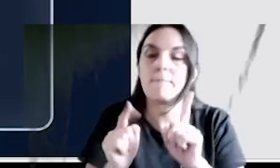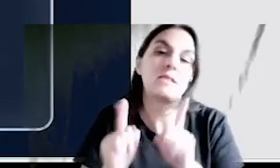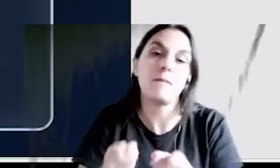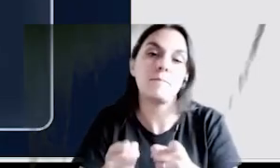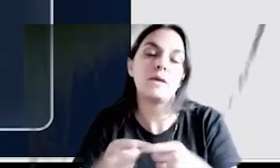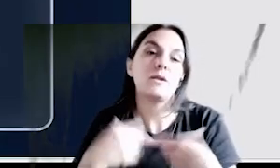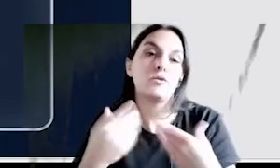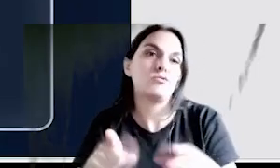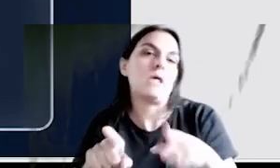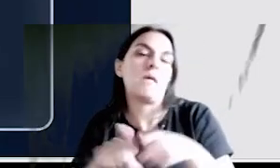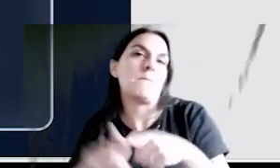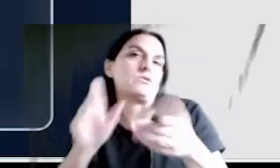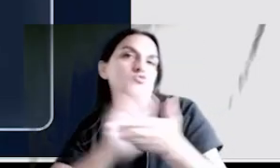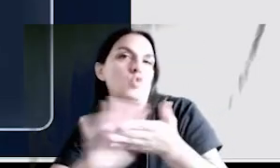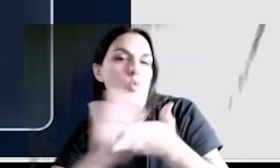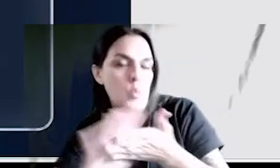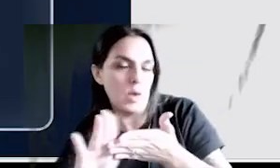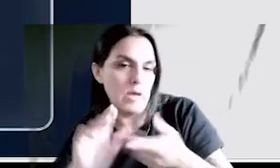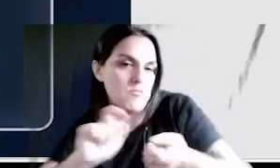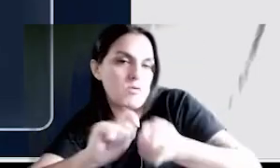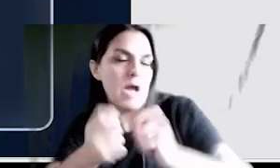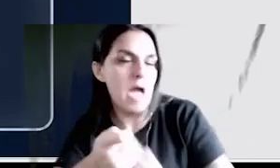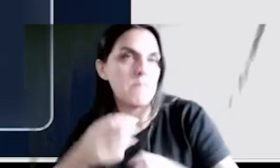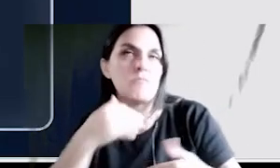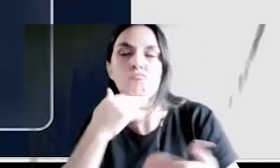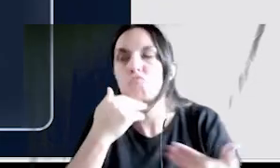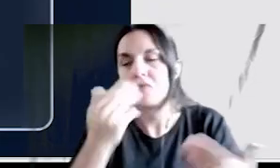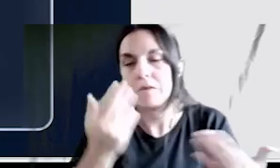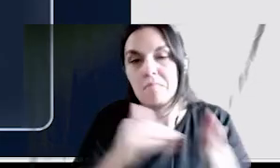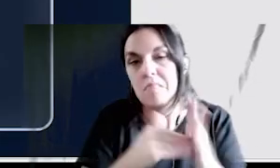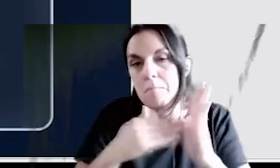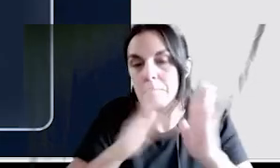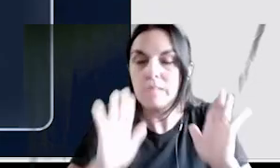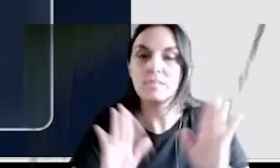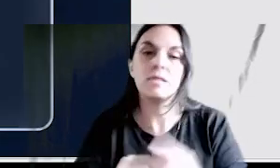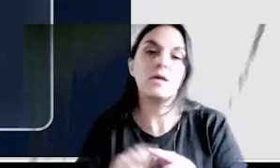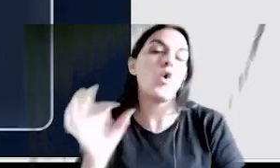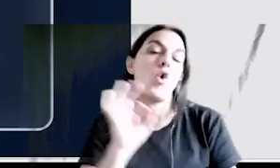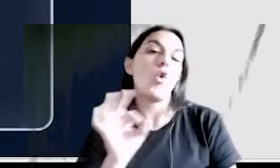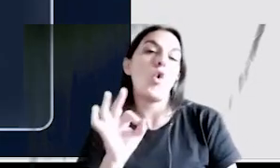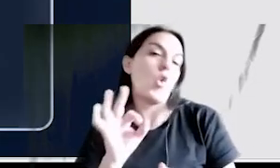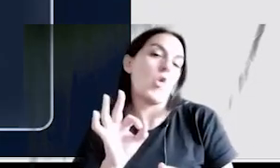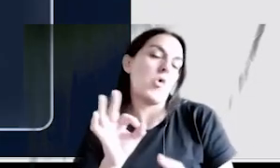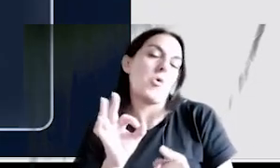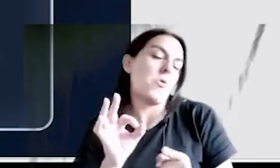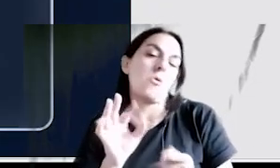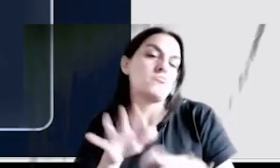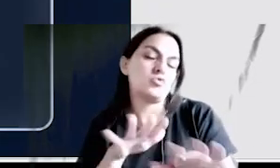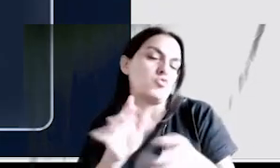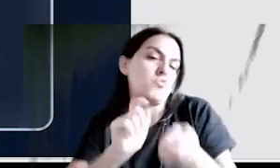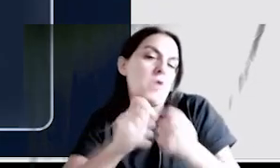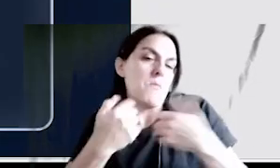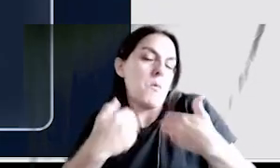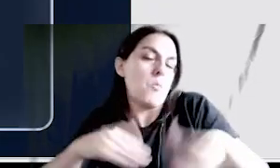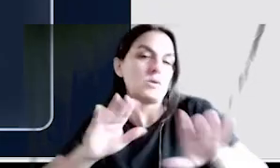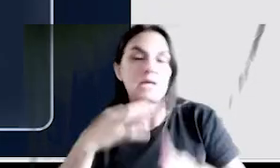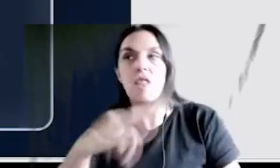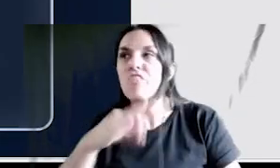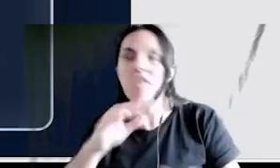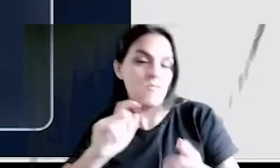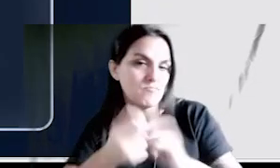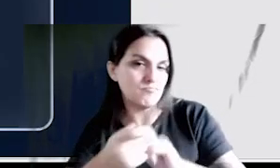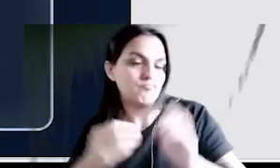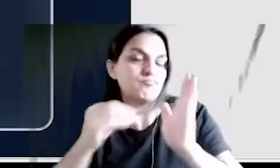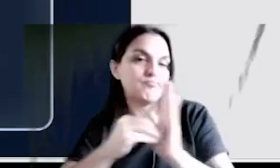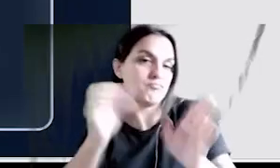un nuevo cónyuge, que dejen de haber tenido otro. Bueno, pueden ser que el grupo familiar haya variado. Cuando terminamos de cambiar